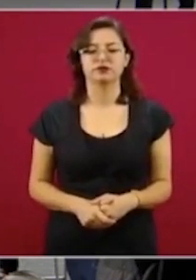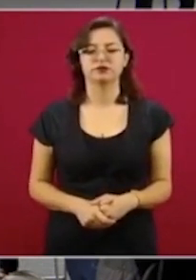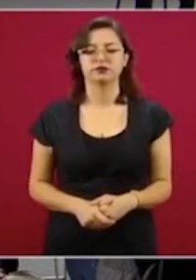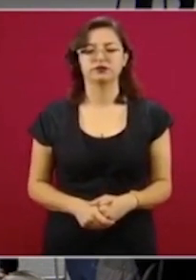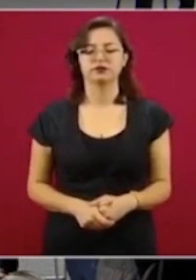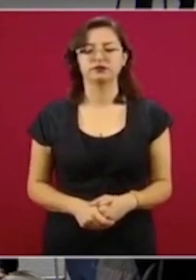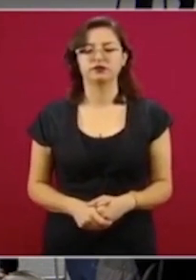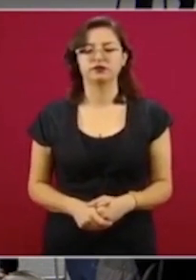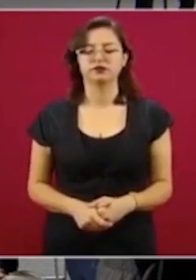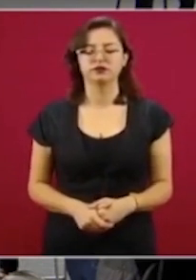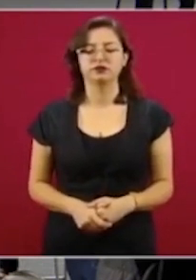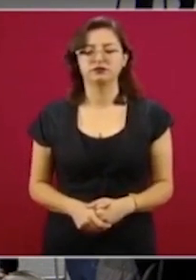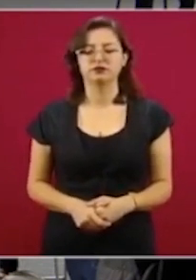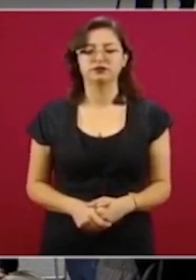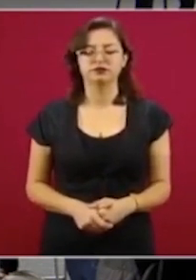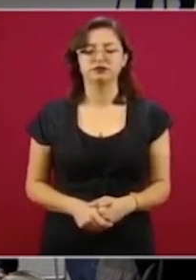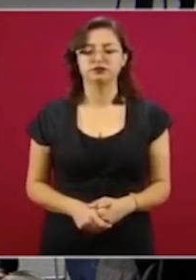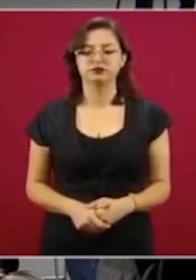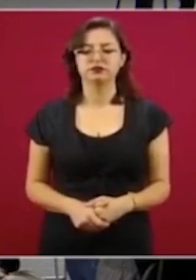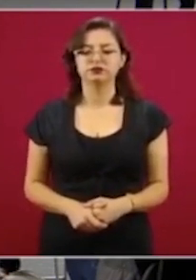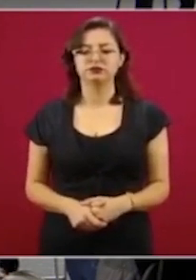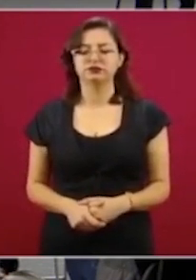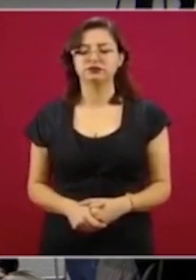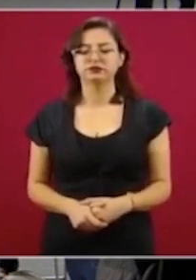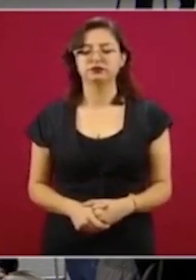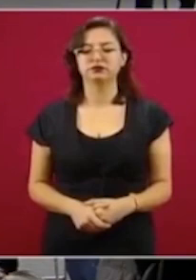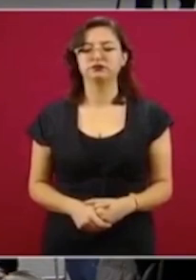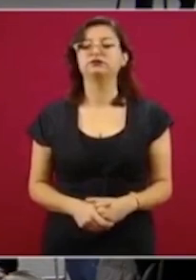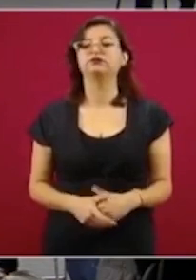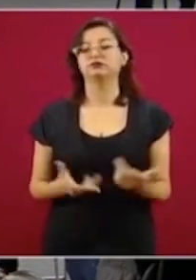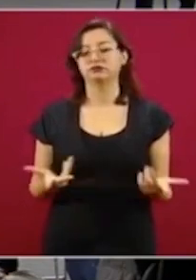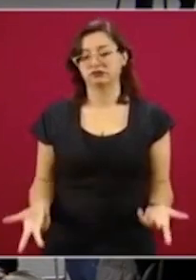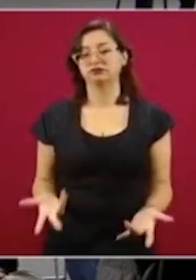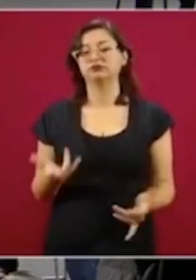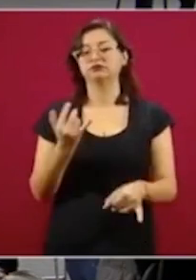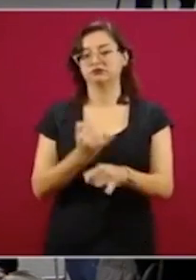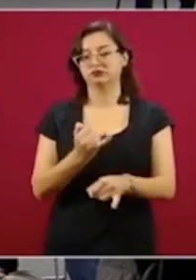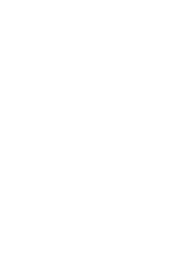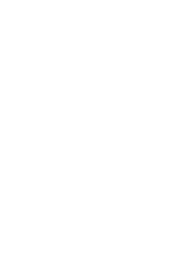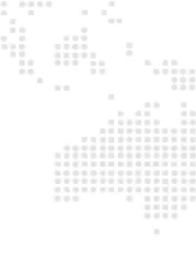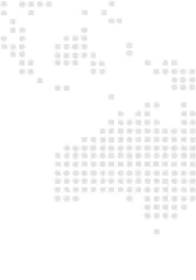y esto es por redes